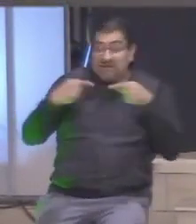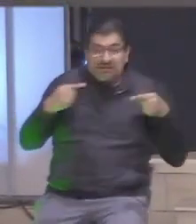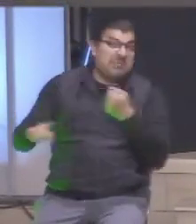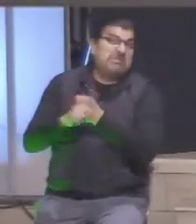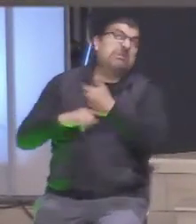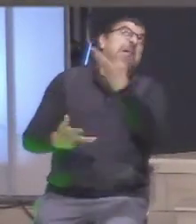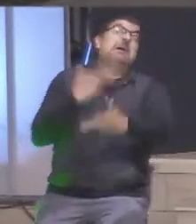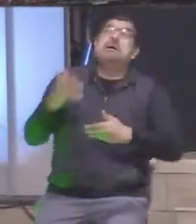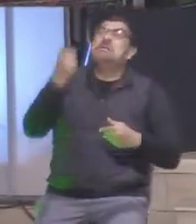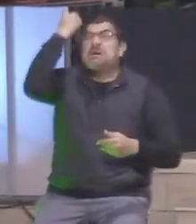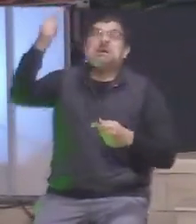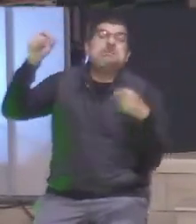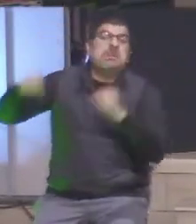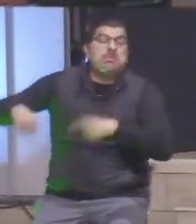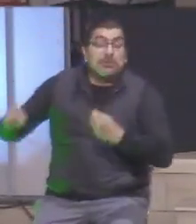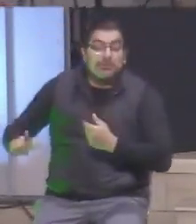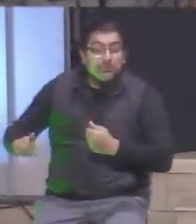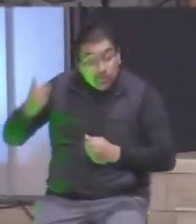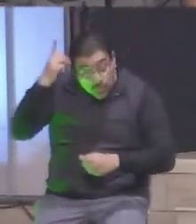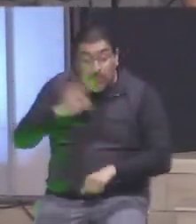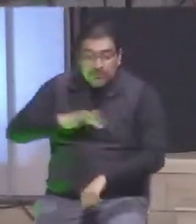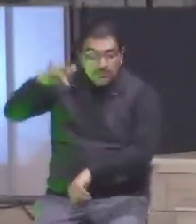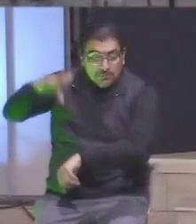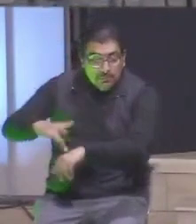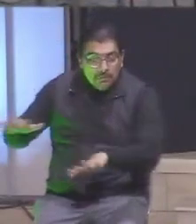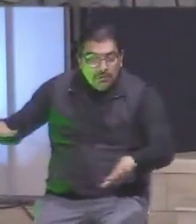hacerle Dios la puede